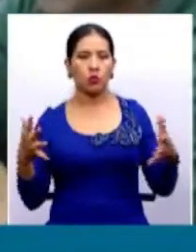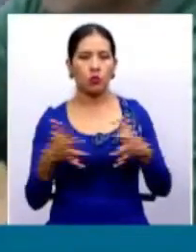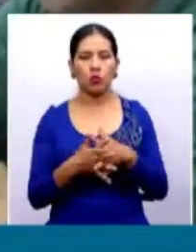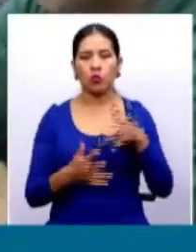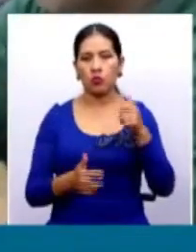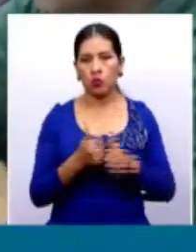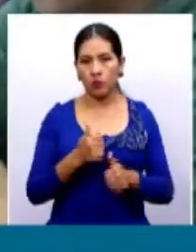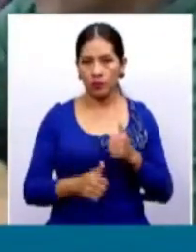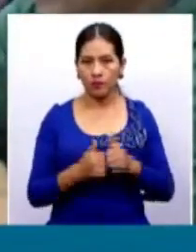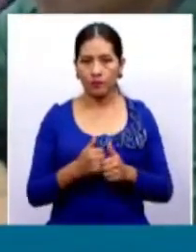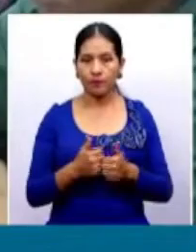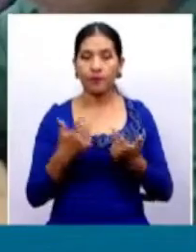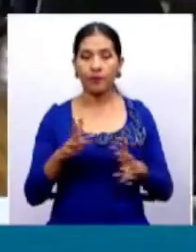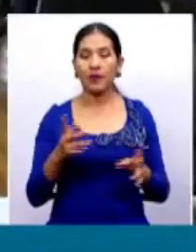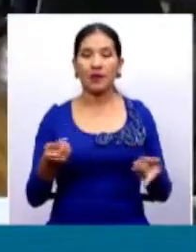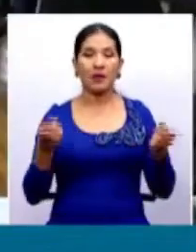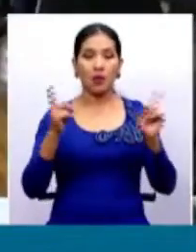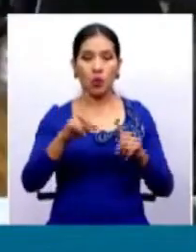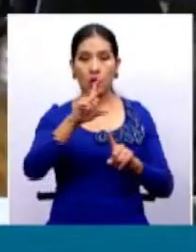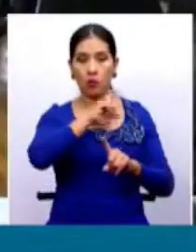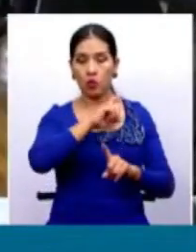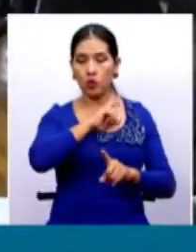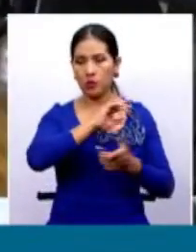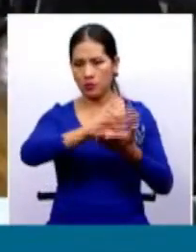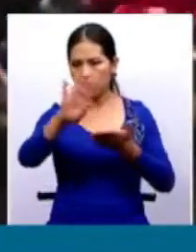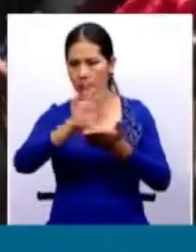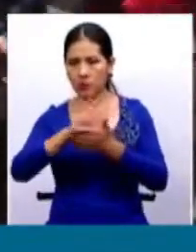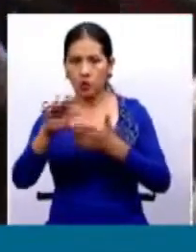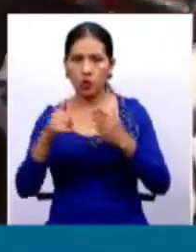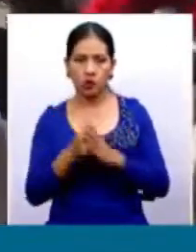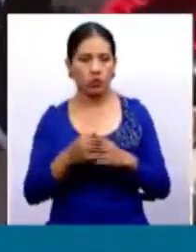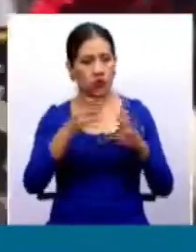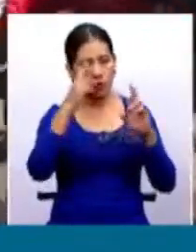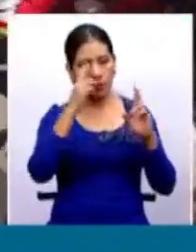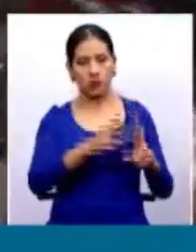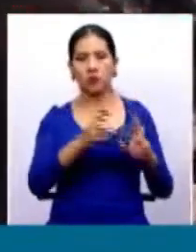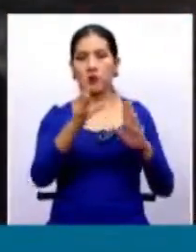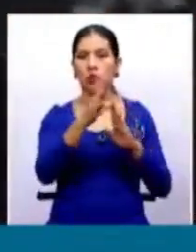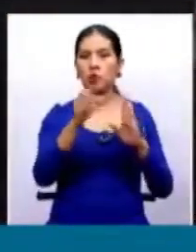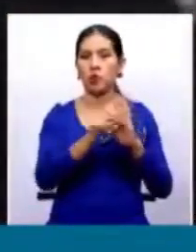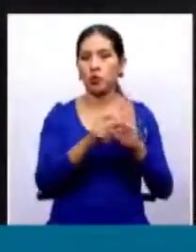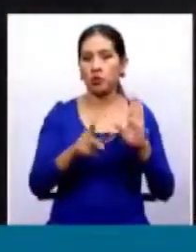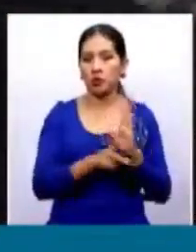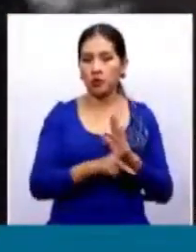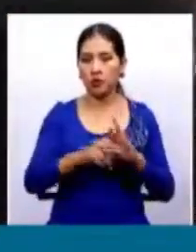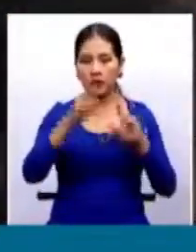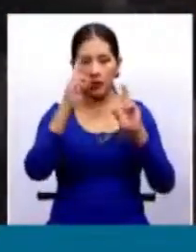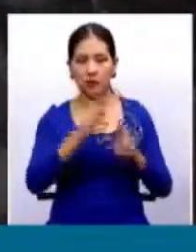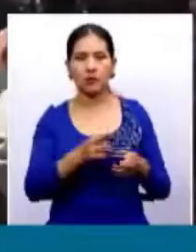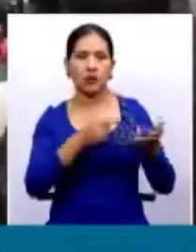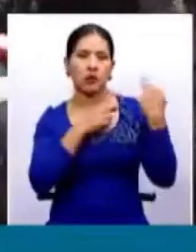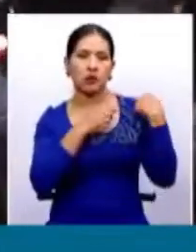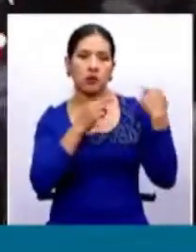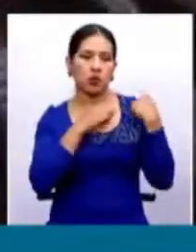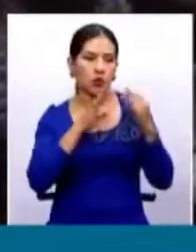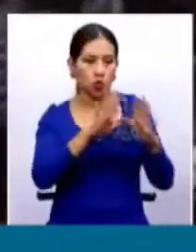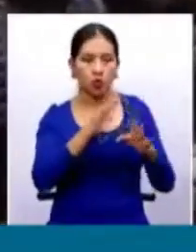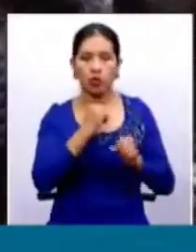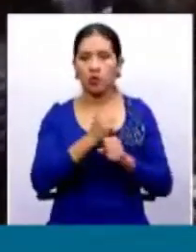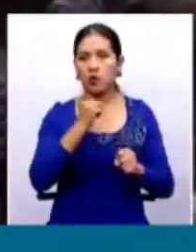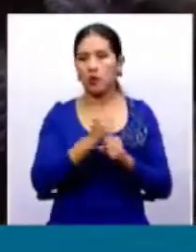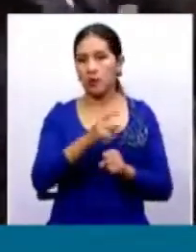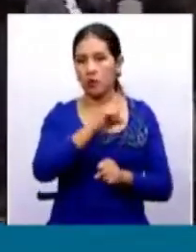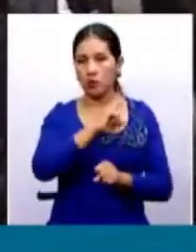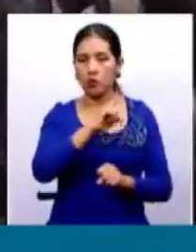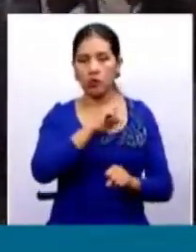hechos cuando la policía interviene en el marco de la constitución en el marco de los de las obligaciones que tienen cada uno